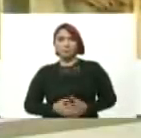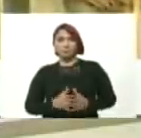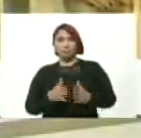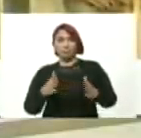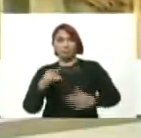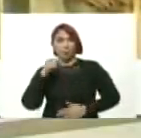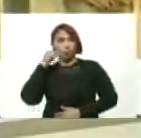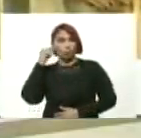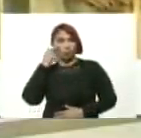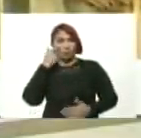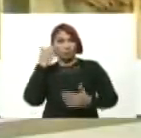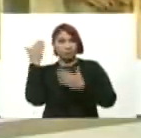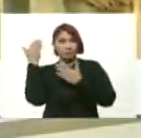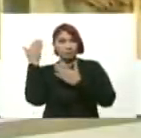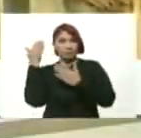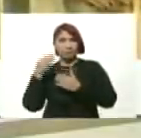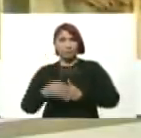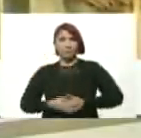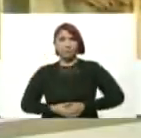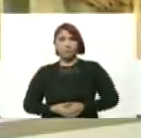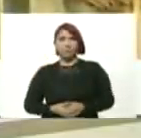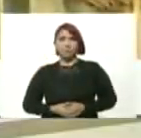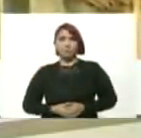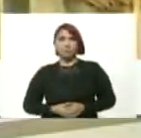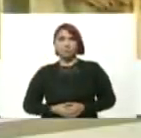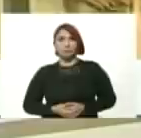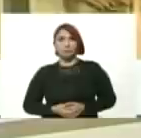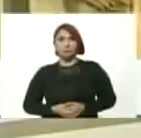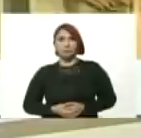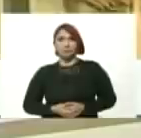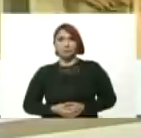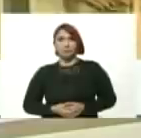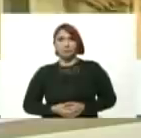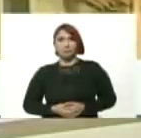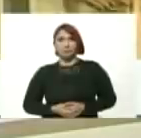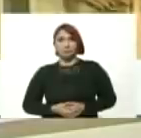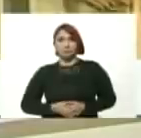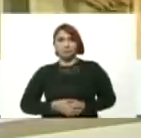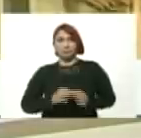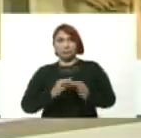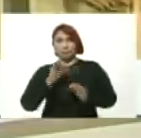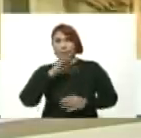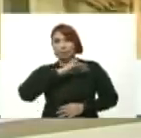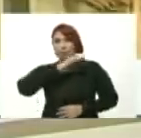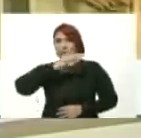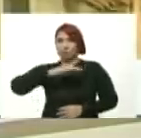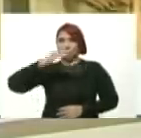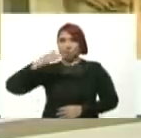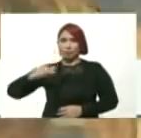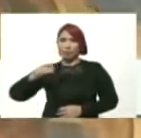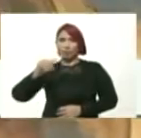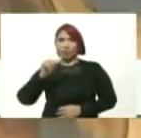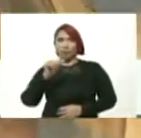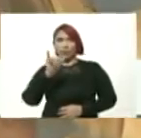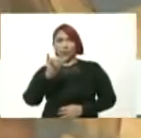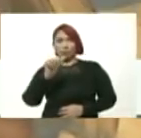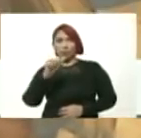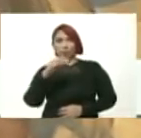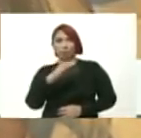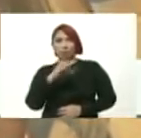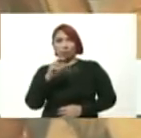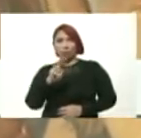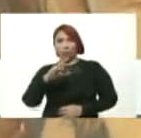de ayacucho allá en los saltos de ayacucho en la pampa de la